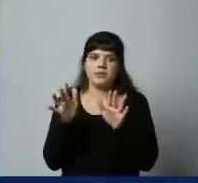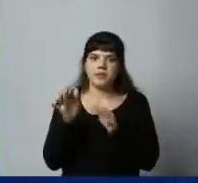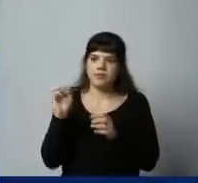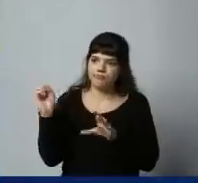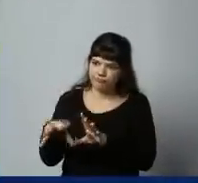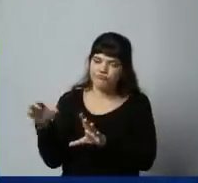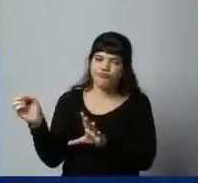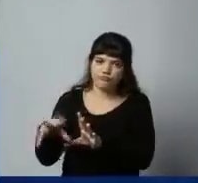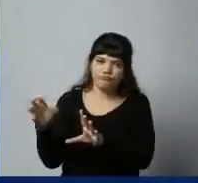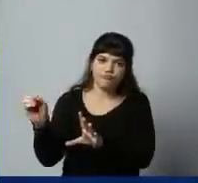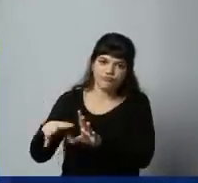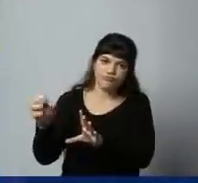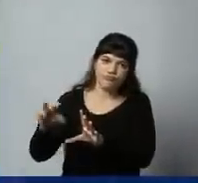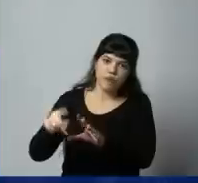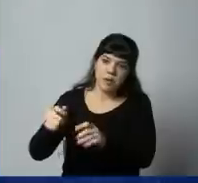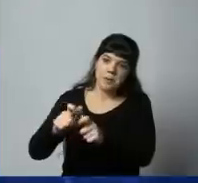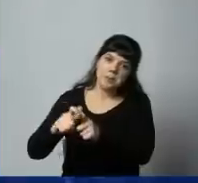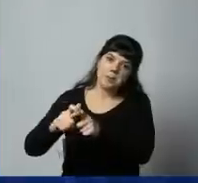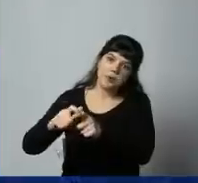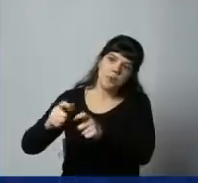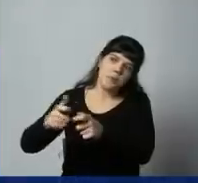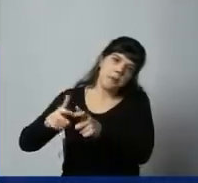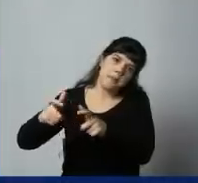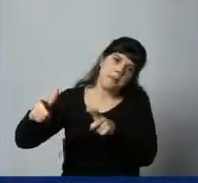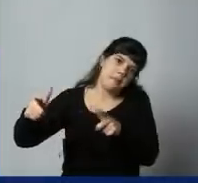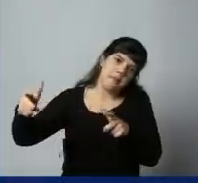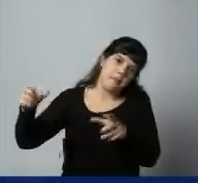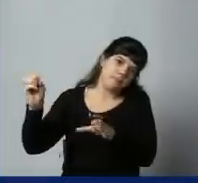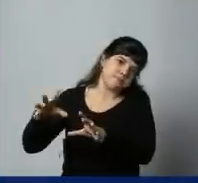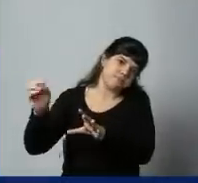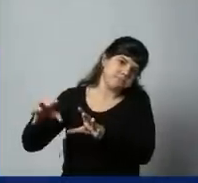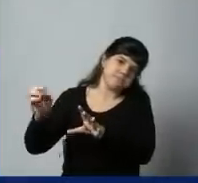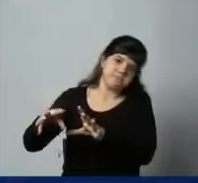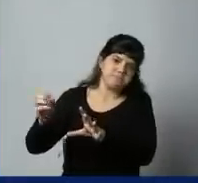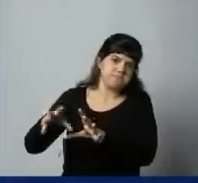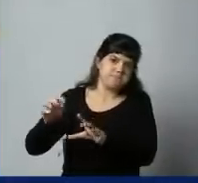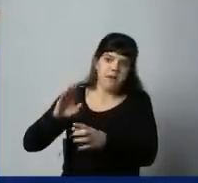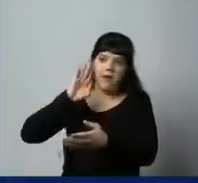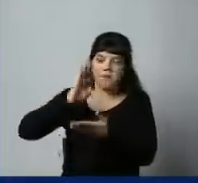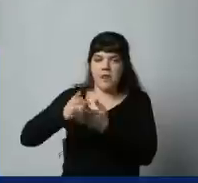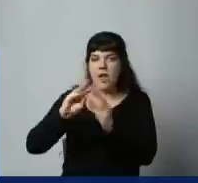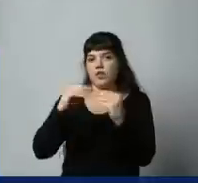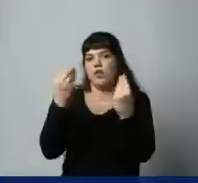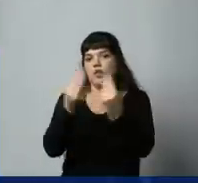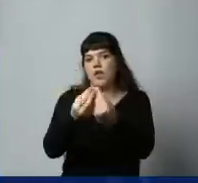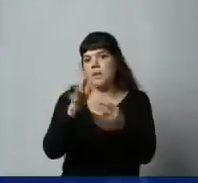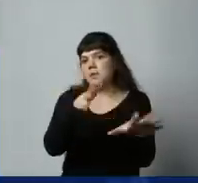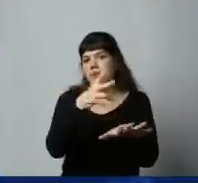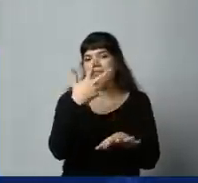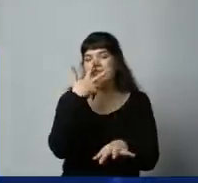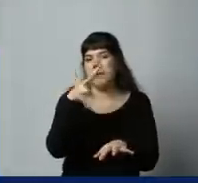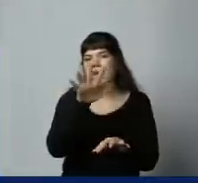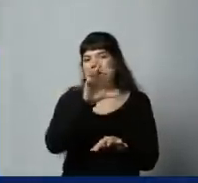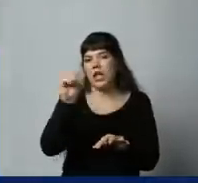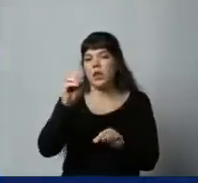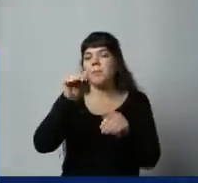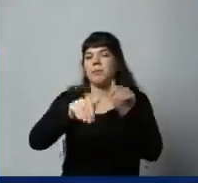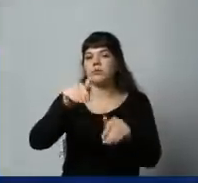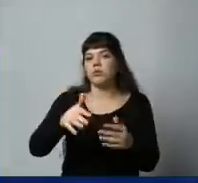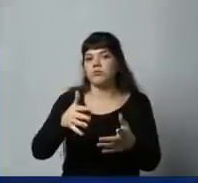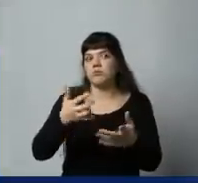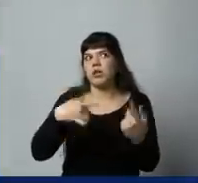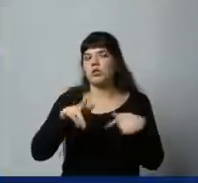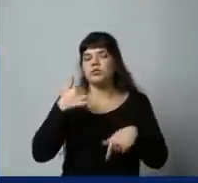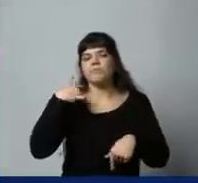la recaudación se aumenta el crédito y se lo lleva al total de la recaudación que son 3,500 millones Bueno a mí me